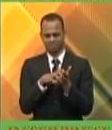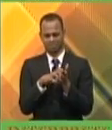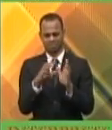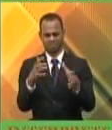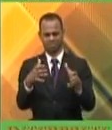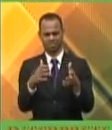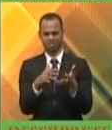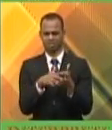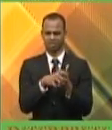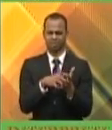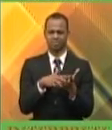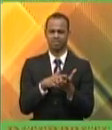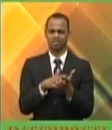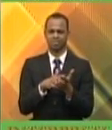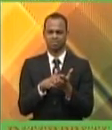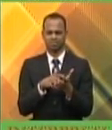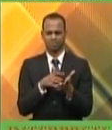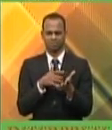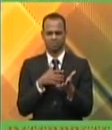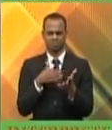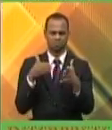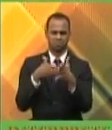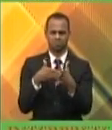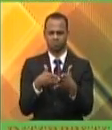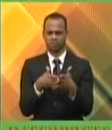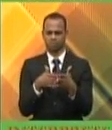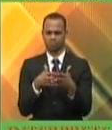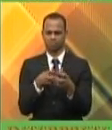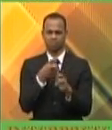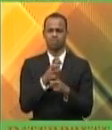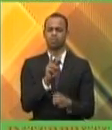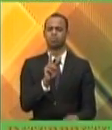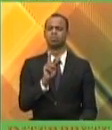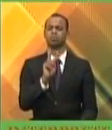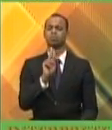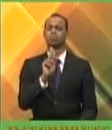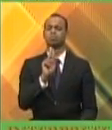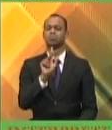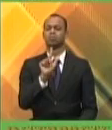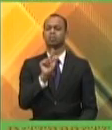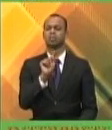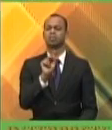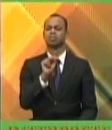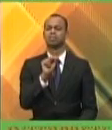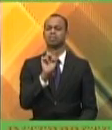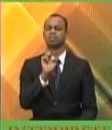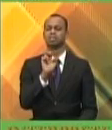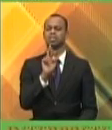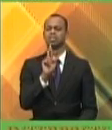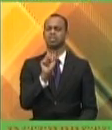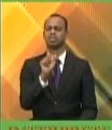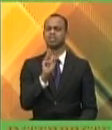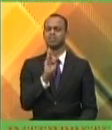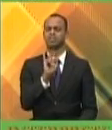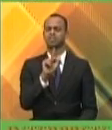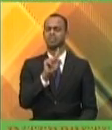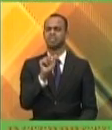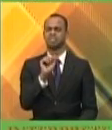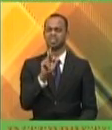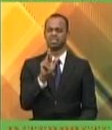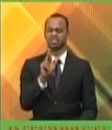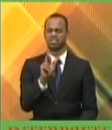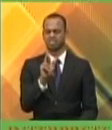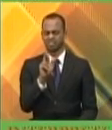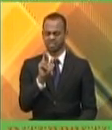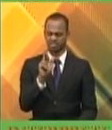personas palabra muy larga muy complicada que mucha gente que nos está oyendo a lo mejor con que seco